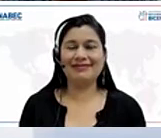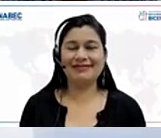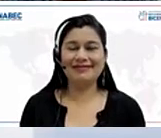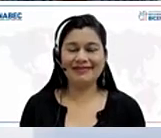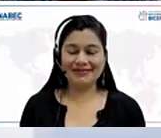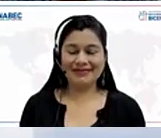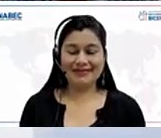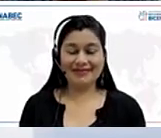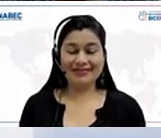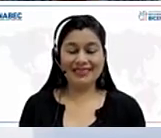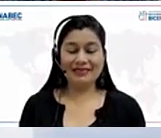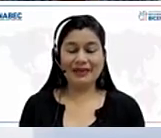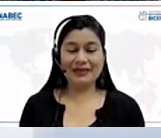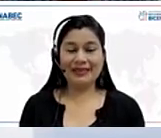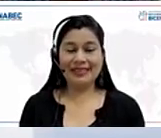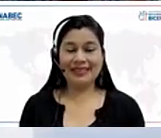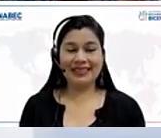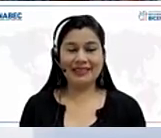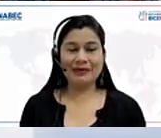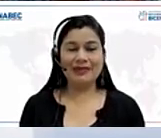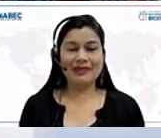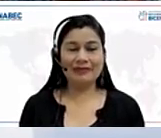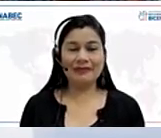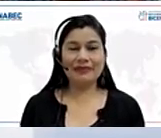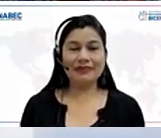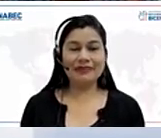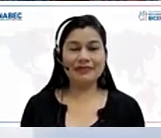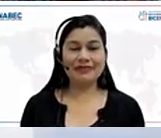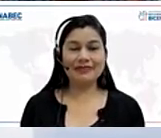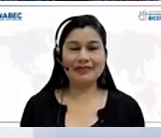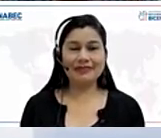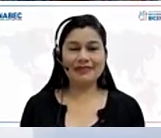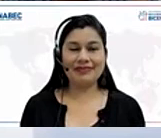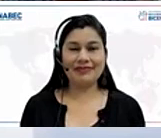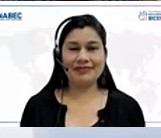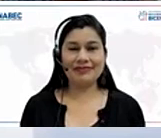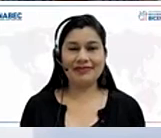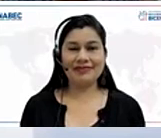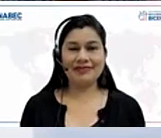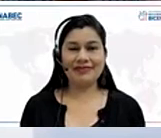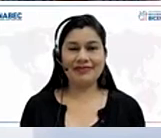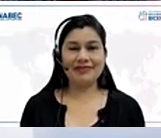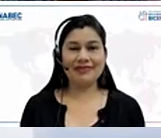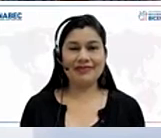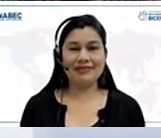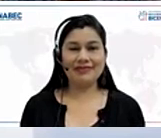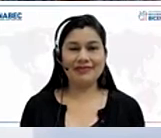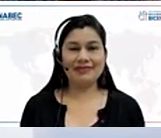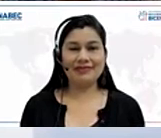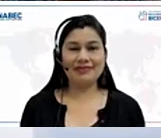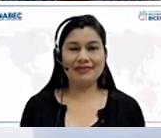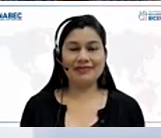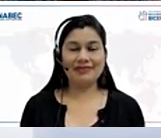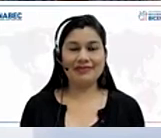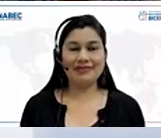becarios. Esto más que nada porque si bien los estudios se pueden realizar en inglés en las universidades allá, eso